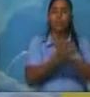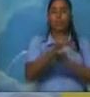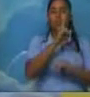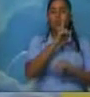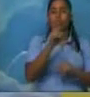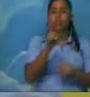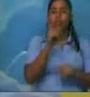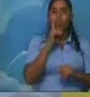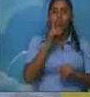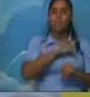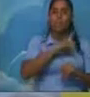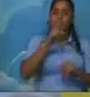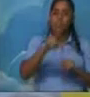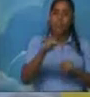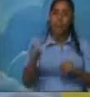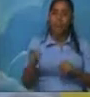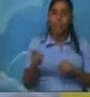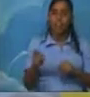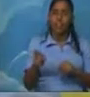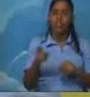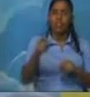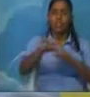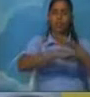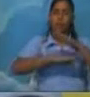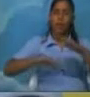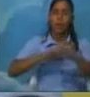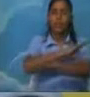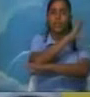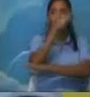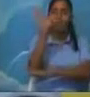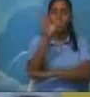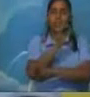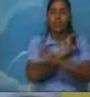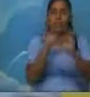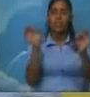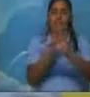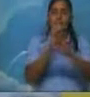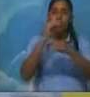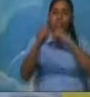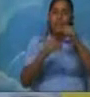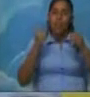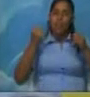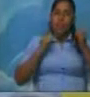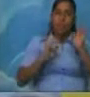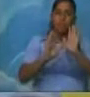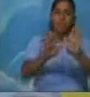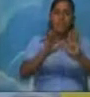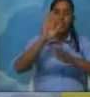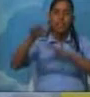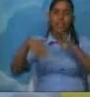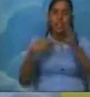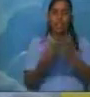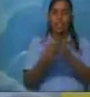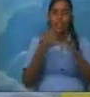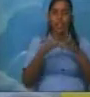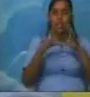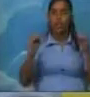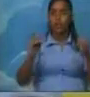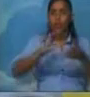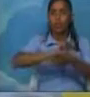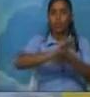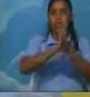nombre de ellos de debajo del cielo nadie te hará frente hasta que los